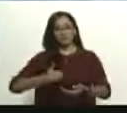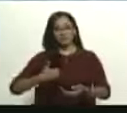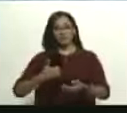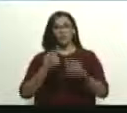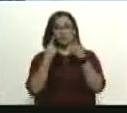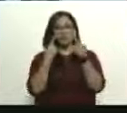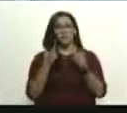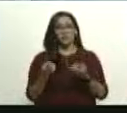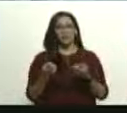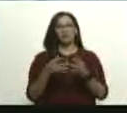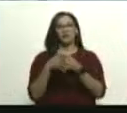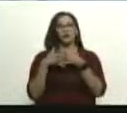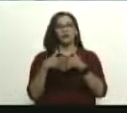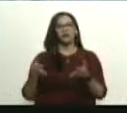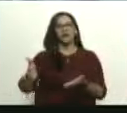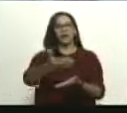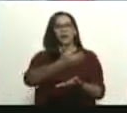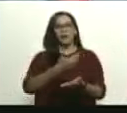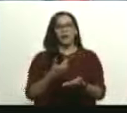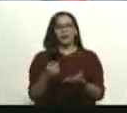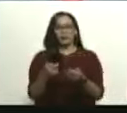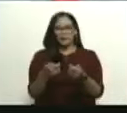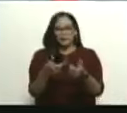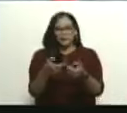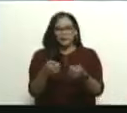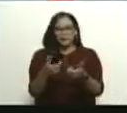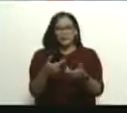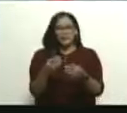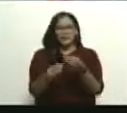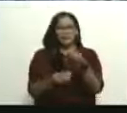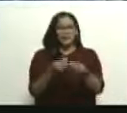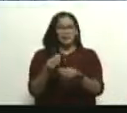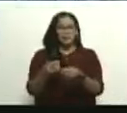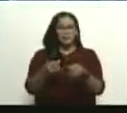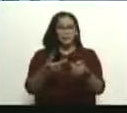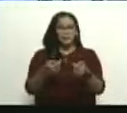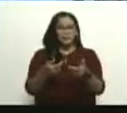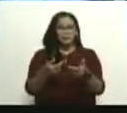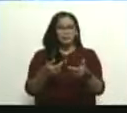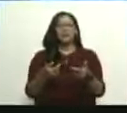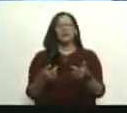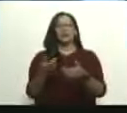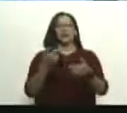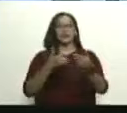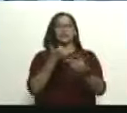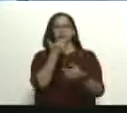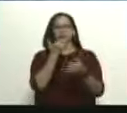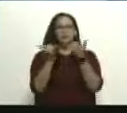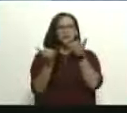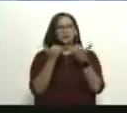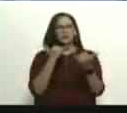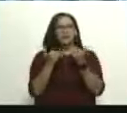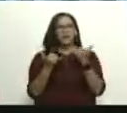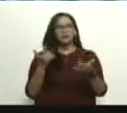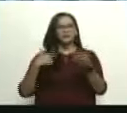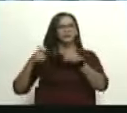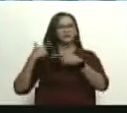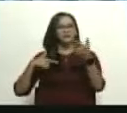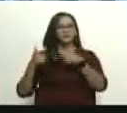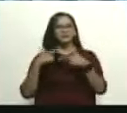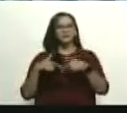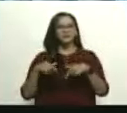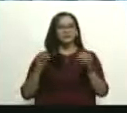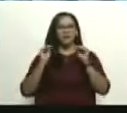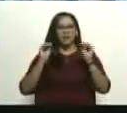es Estados Unidos recogiendo la cosecha de las cosas que ha hecho y teniendo que dar marcha atrás en muchos de sus rimbombantes anuncios de la era